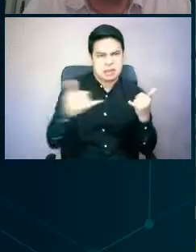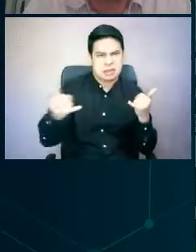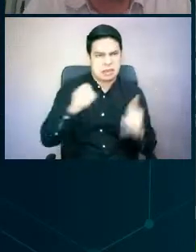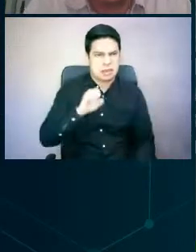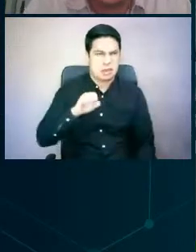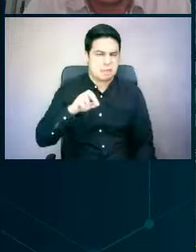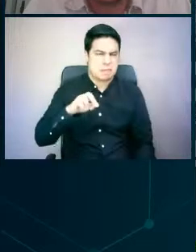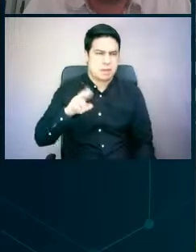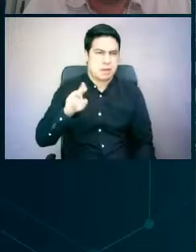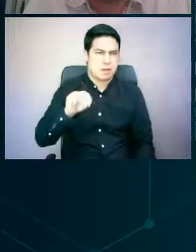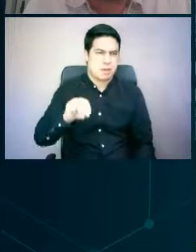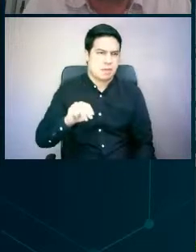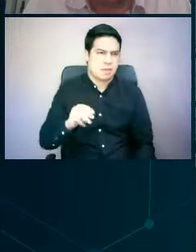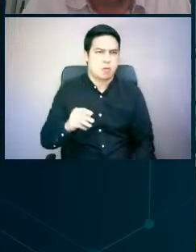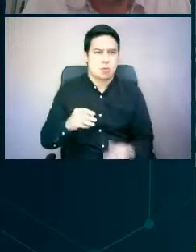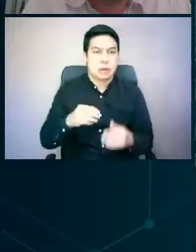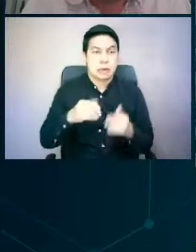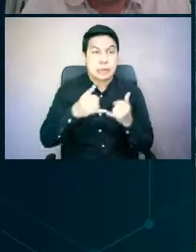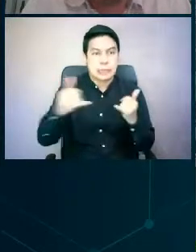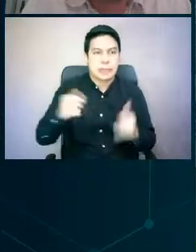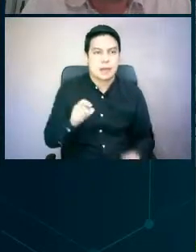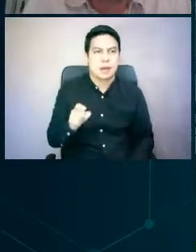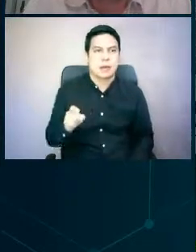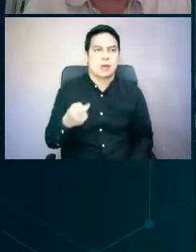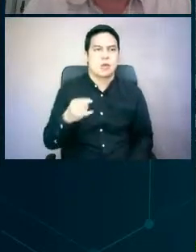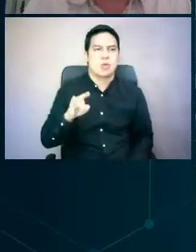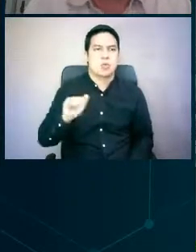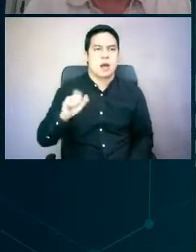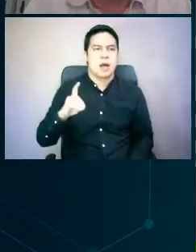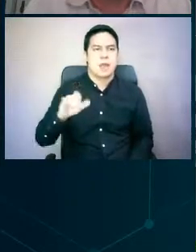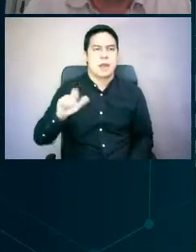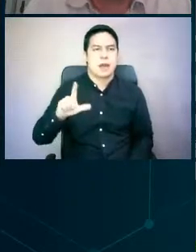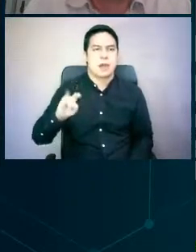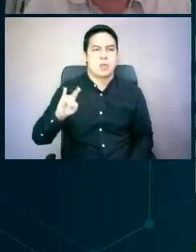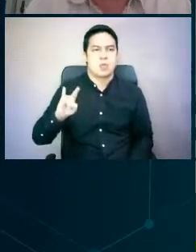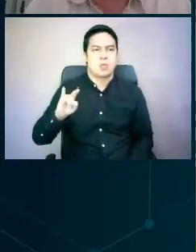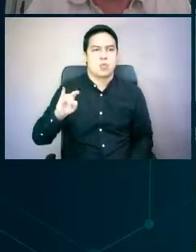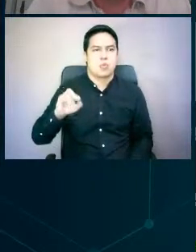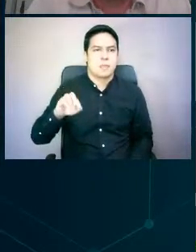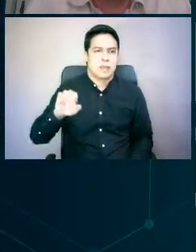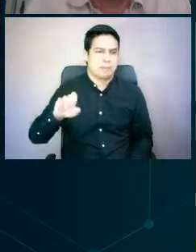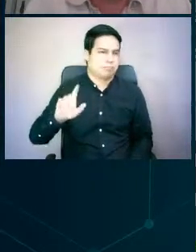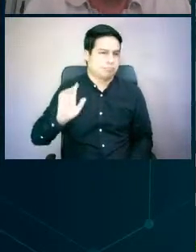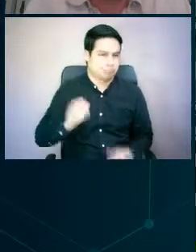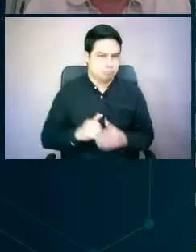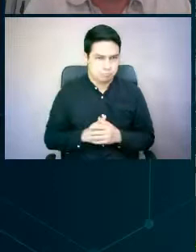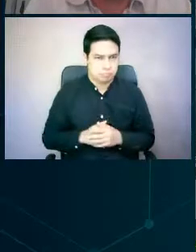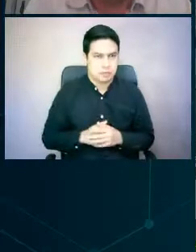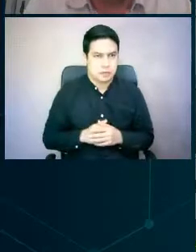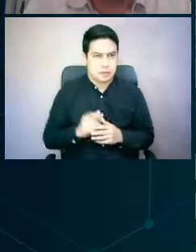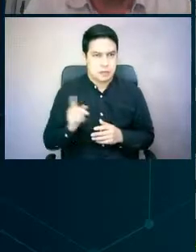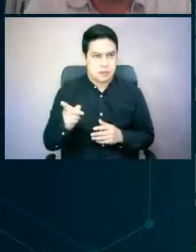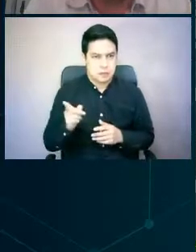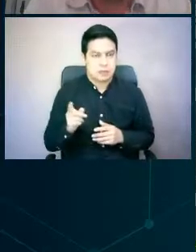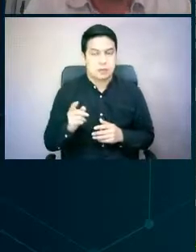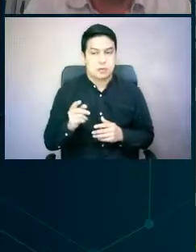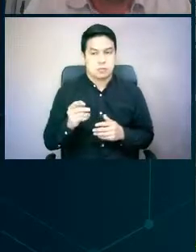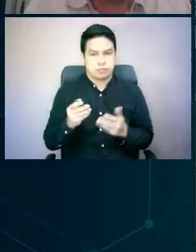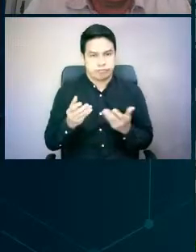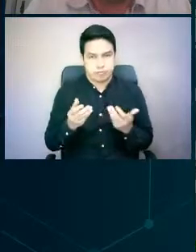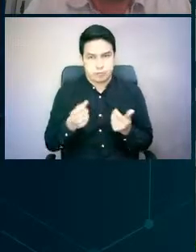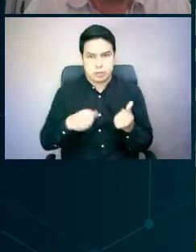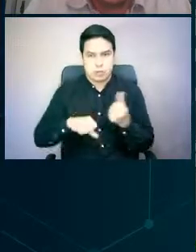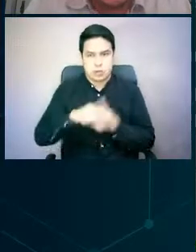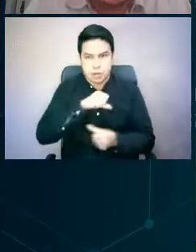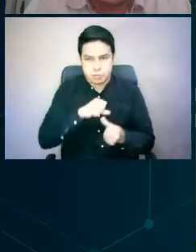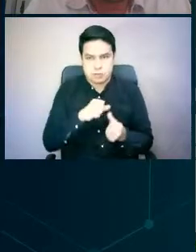línea Guadalupe-Porce. Actualmente, para esta línea tenemos implementado un esquema de protección diferencial con un canal